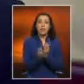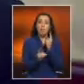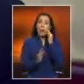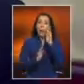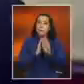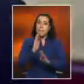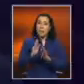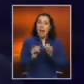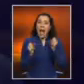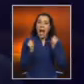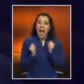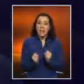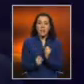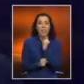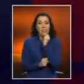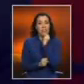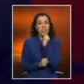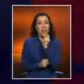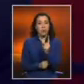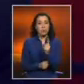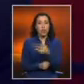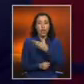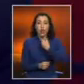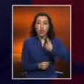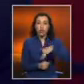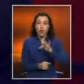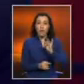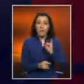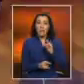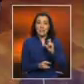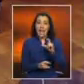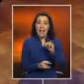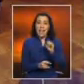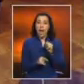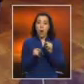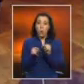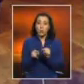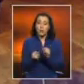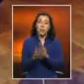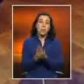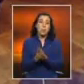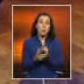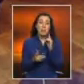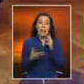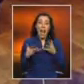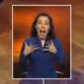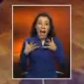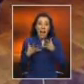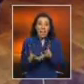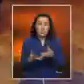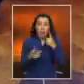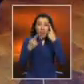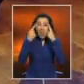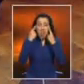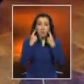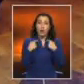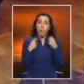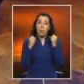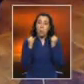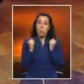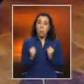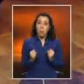prevenidos y se atrevan a denunciar. Nosotros como Fiscalía, si ustedes son objeto de lesiones,